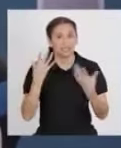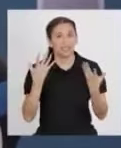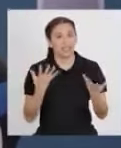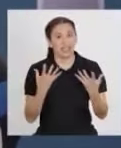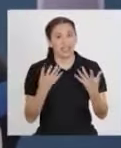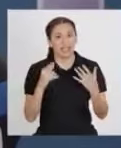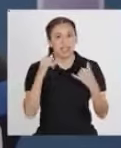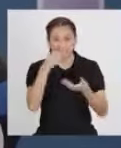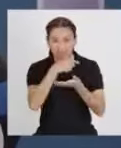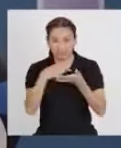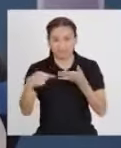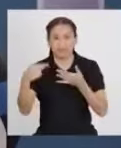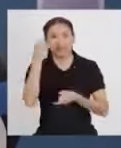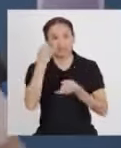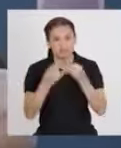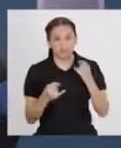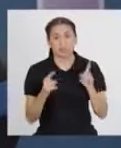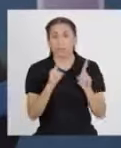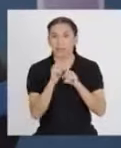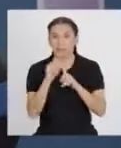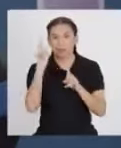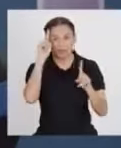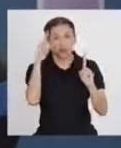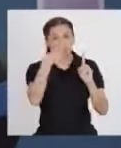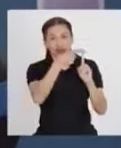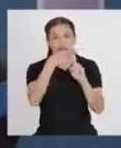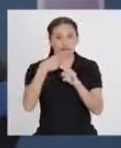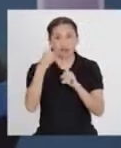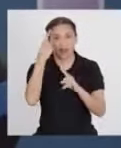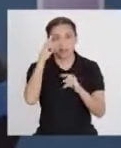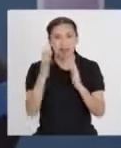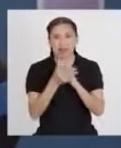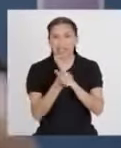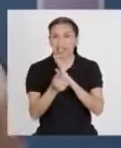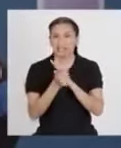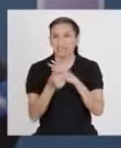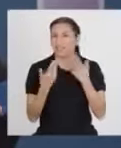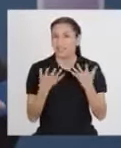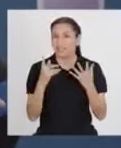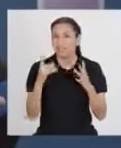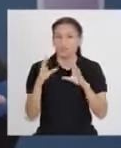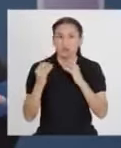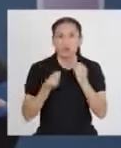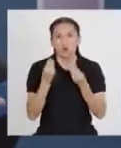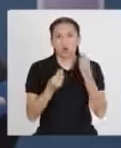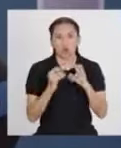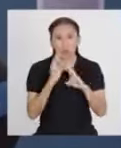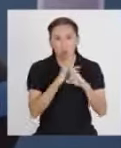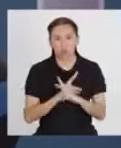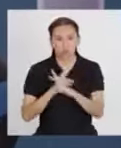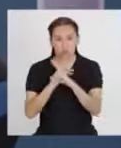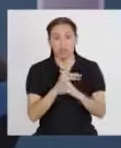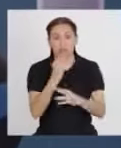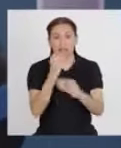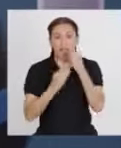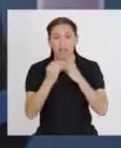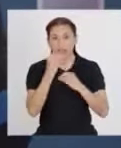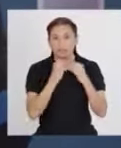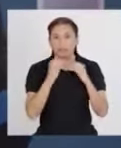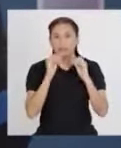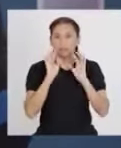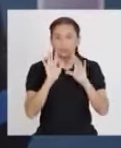para el final de la semana y logre la habilidad para saber cómo conservar los alimentos